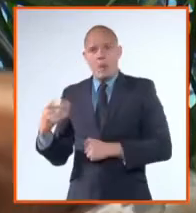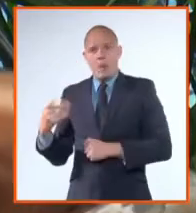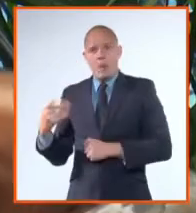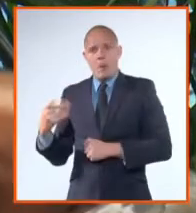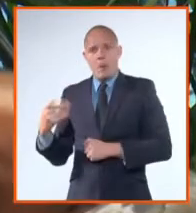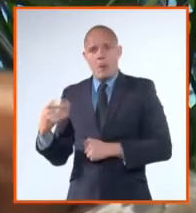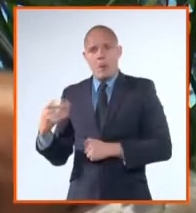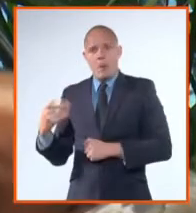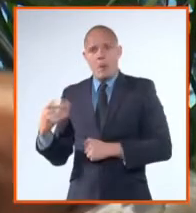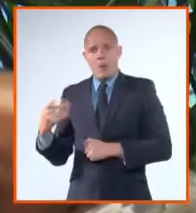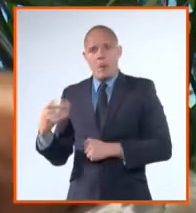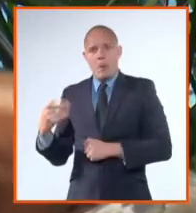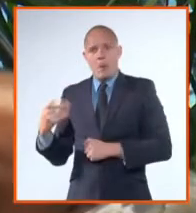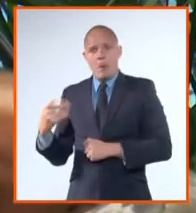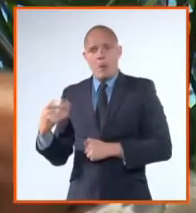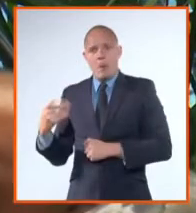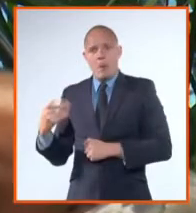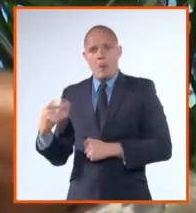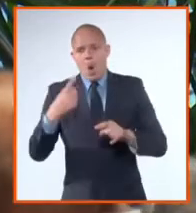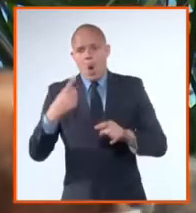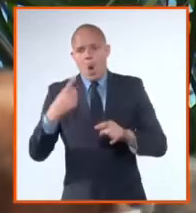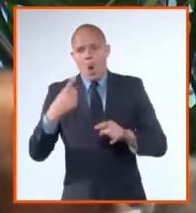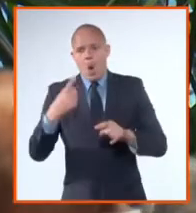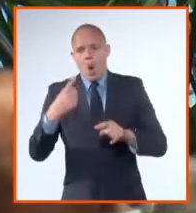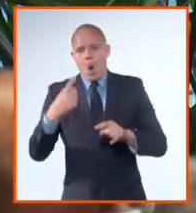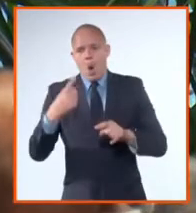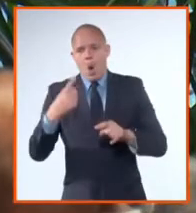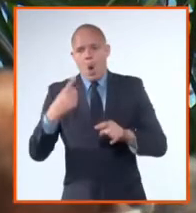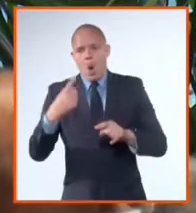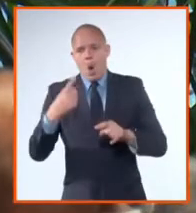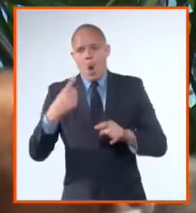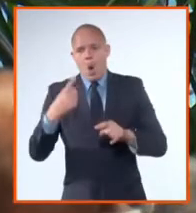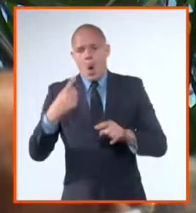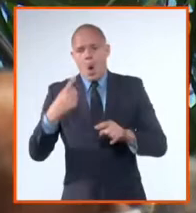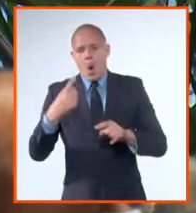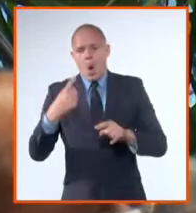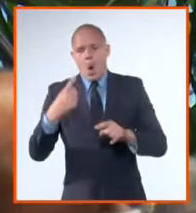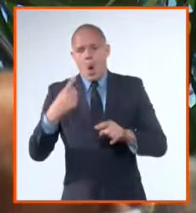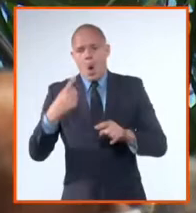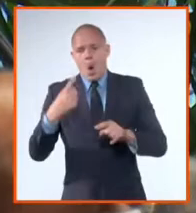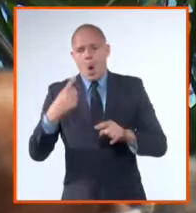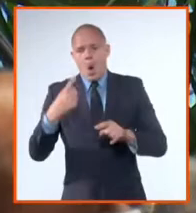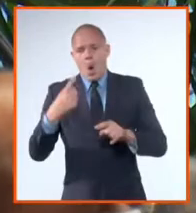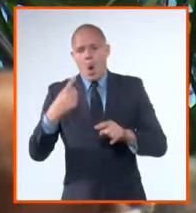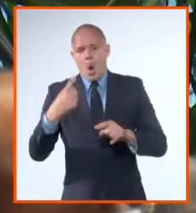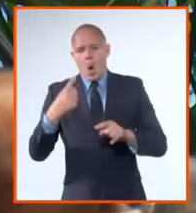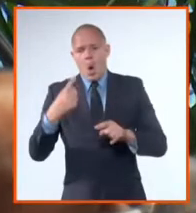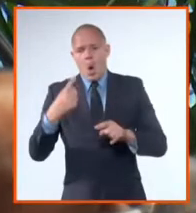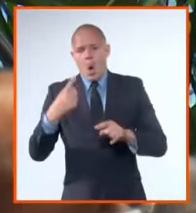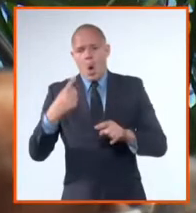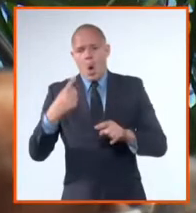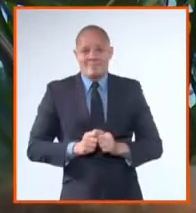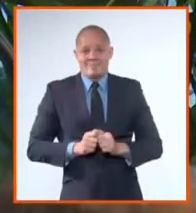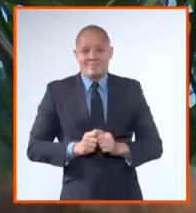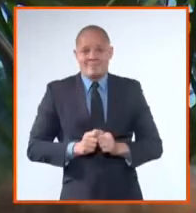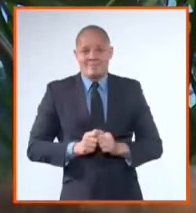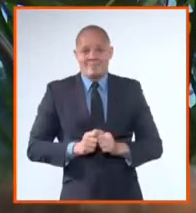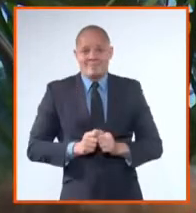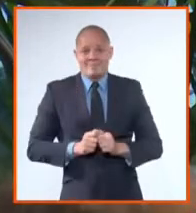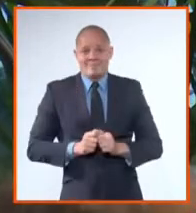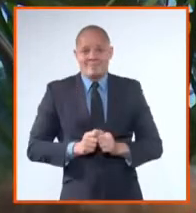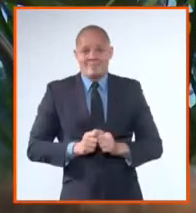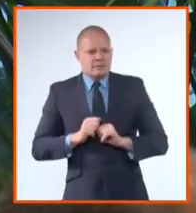del ritmo del mundo. Y el ritmo del mundo no lo traza ni Haití ni Santo Domingo, lo trazan